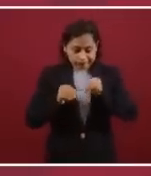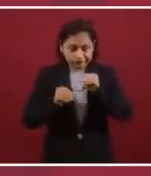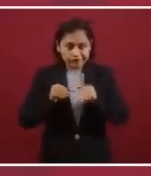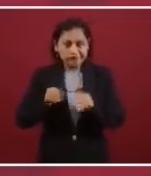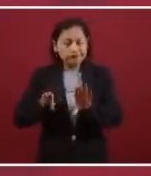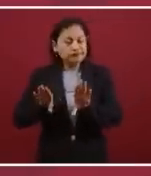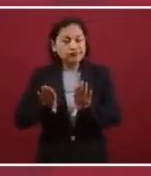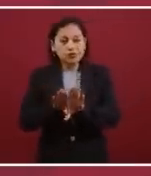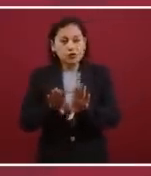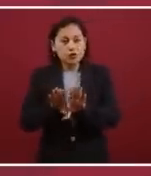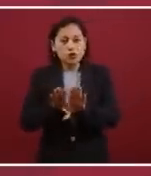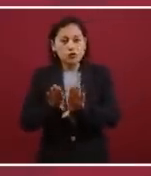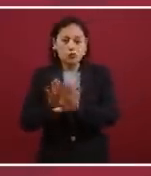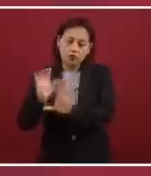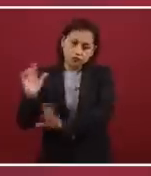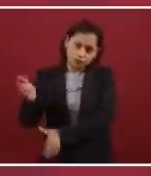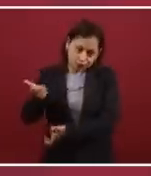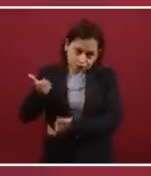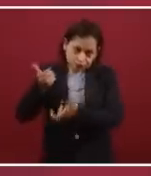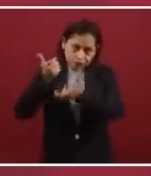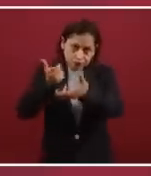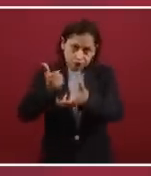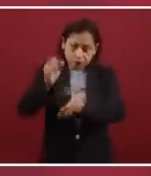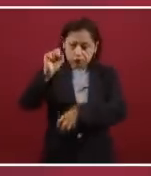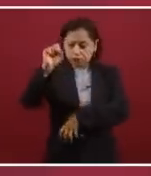al sur-sureste,